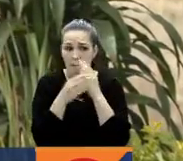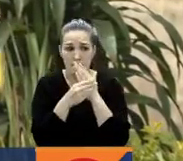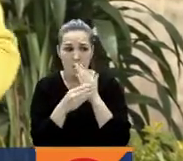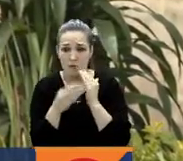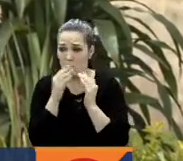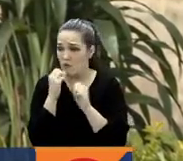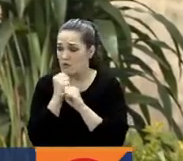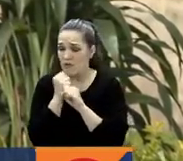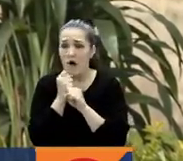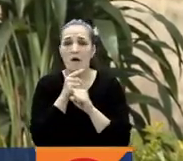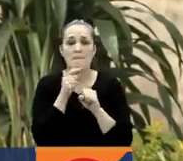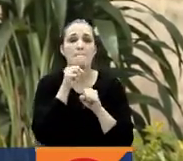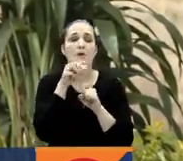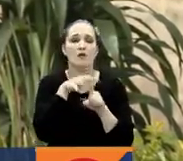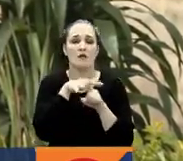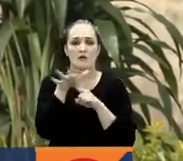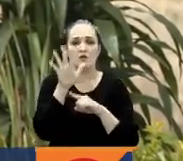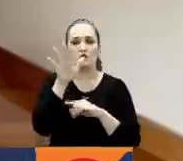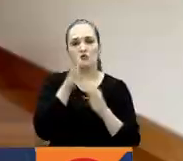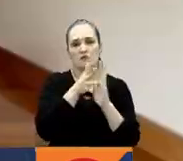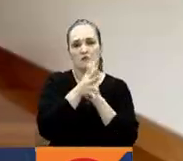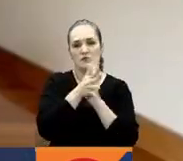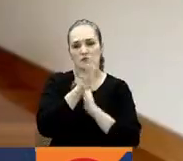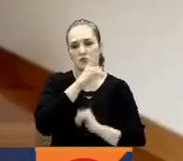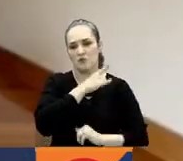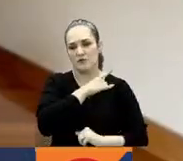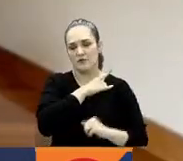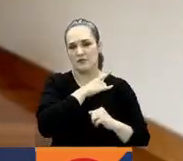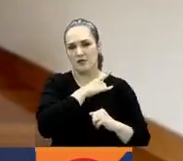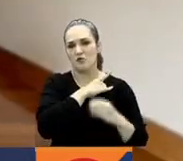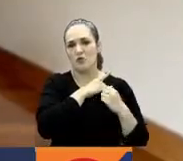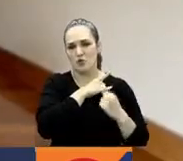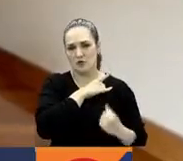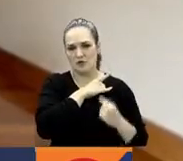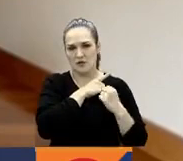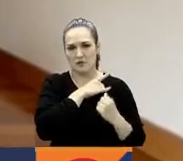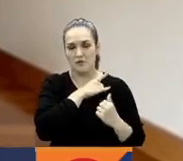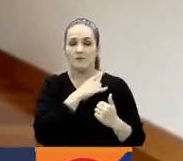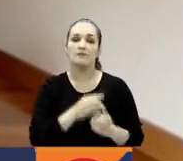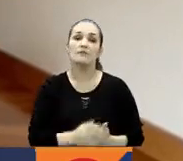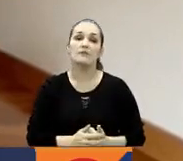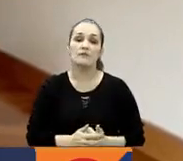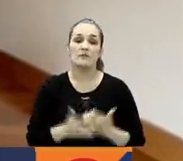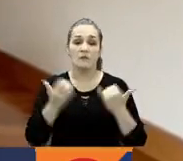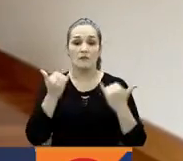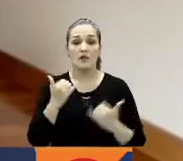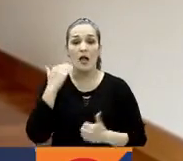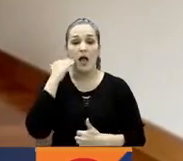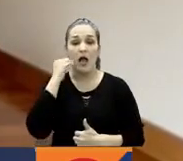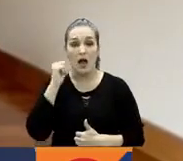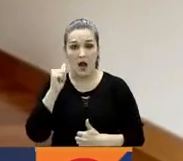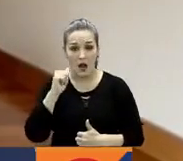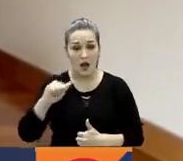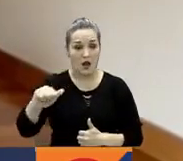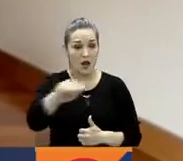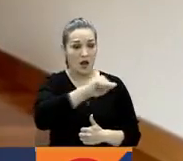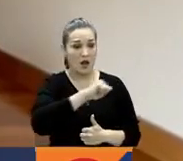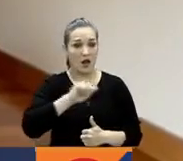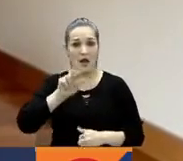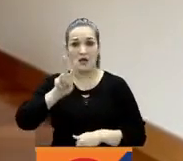informe también de la Universidad del Rosario lo corrobora. Las mujeres destinan 7 horas 46 minutos